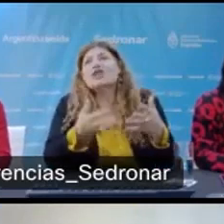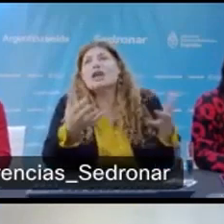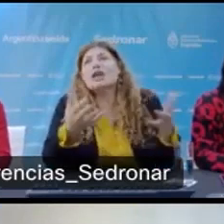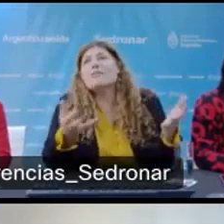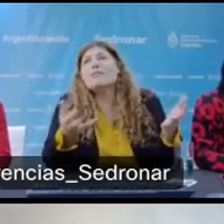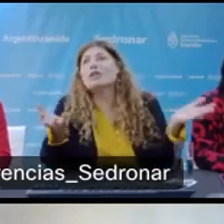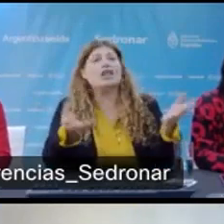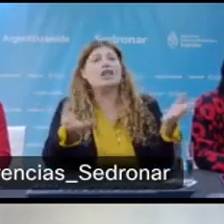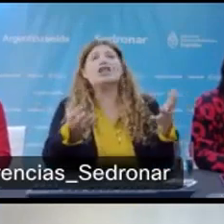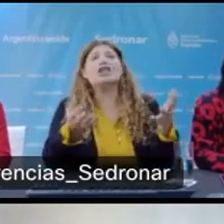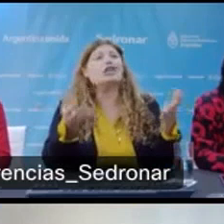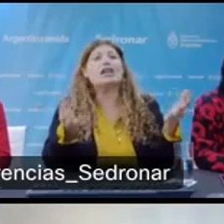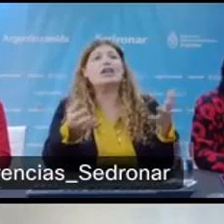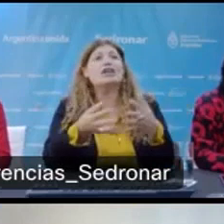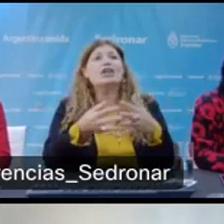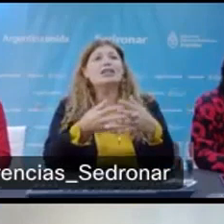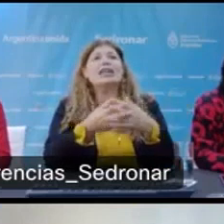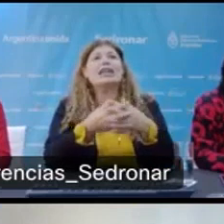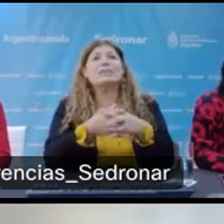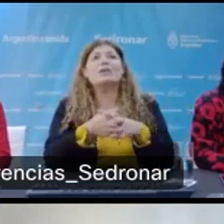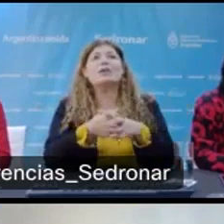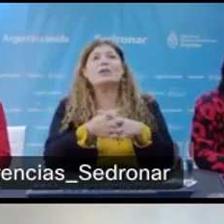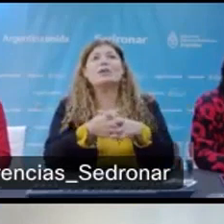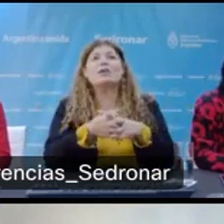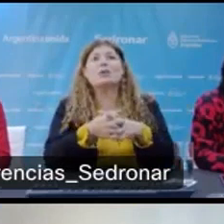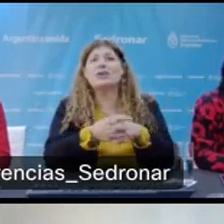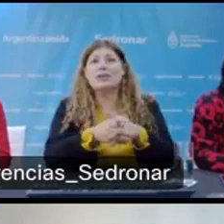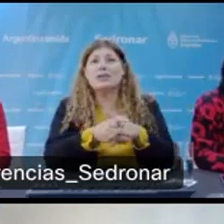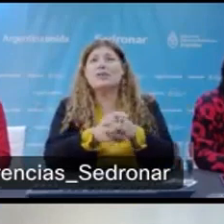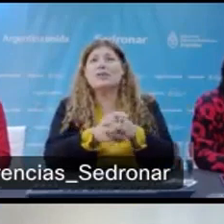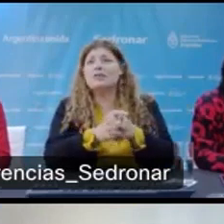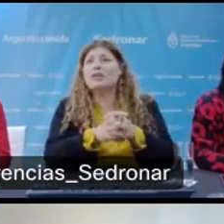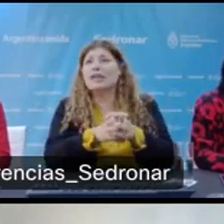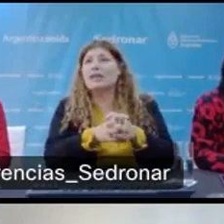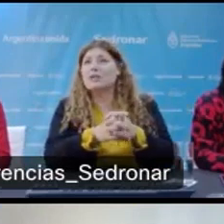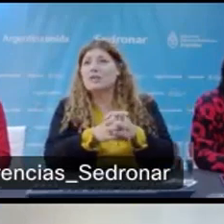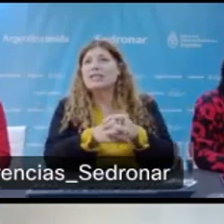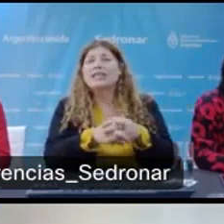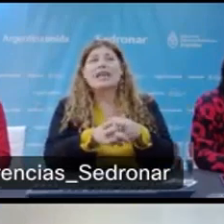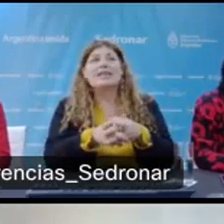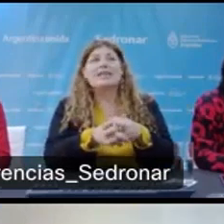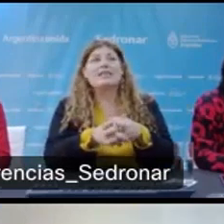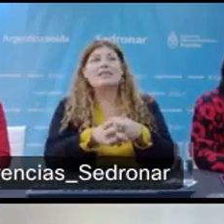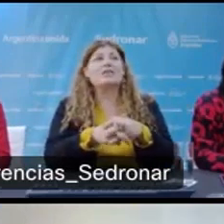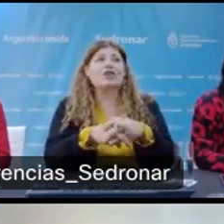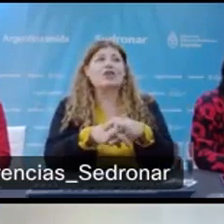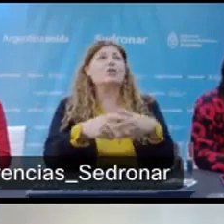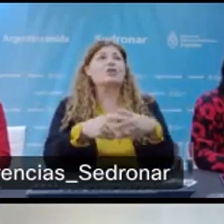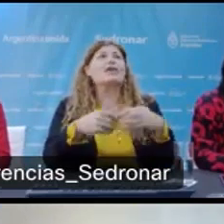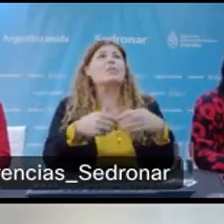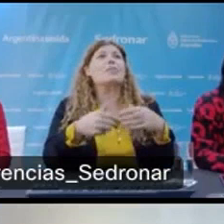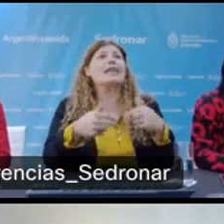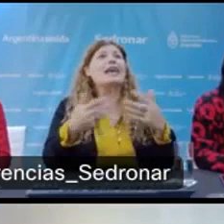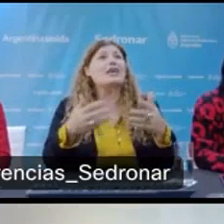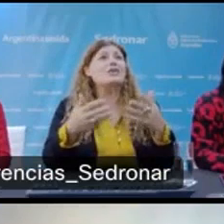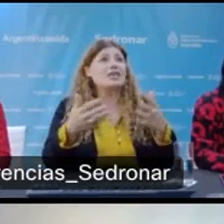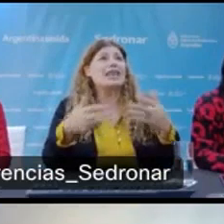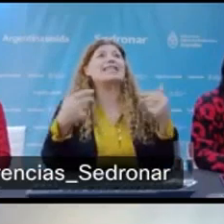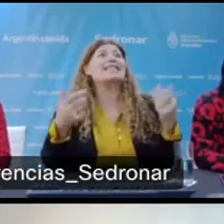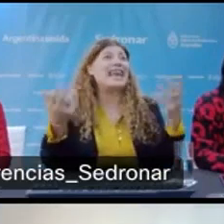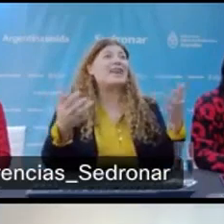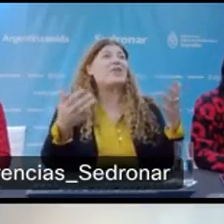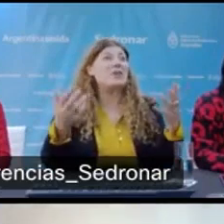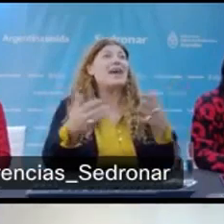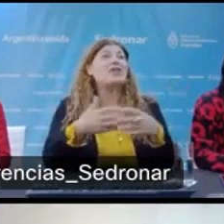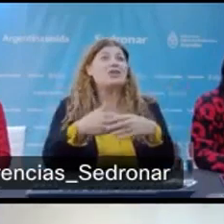un posicionamiento ideológico de qué tipo de educación y de qué tipo de formación queremos. Así que nos enorgullece acompañarlos